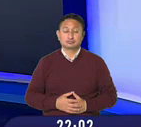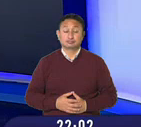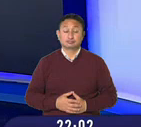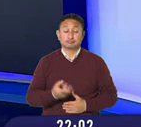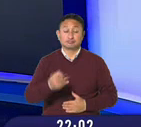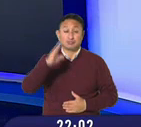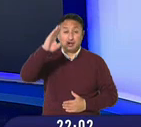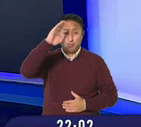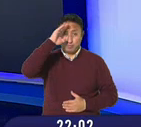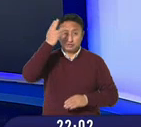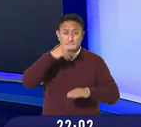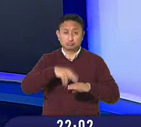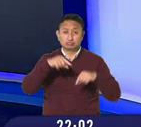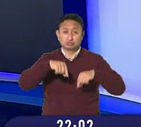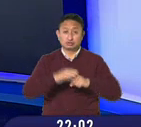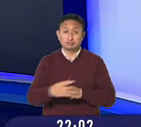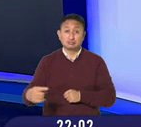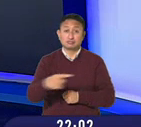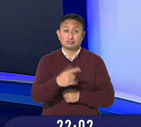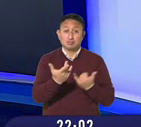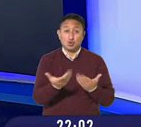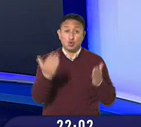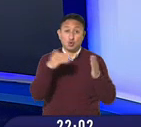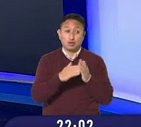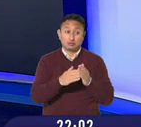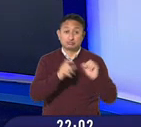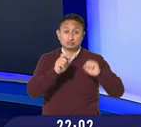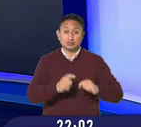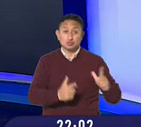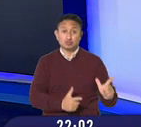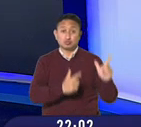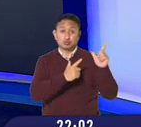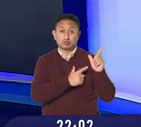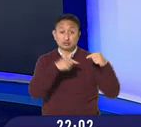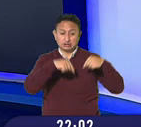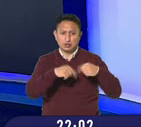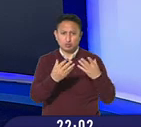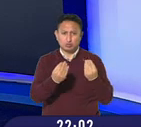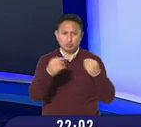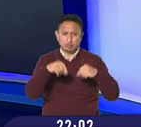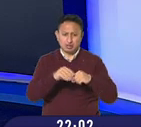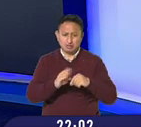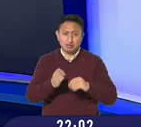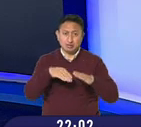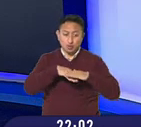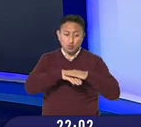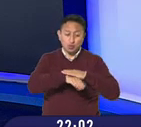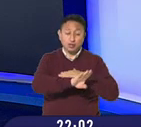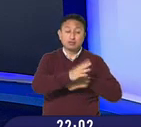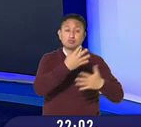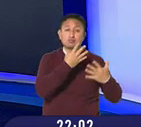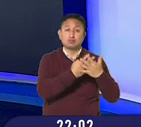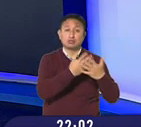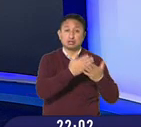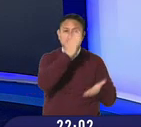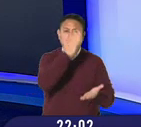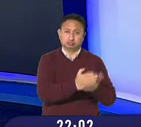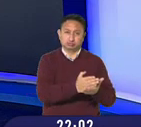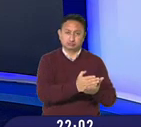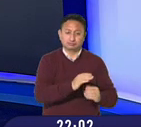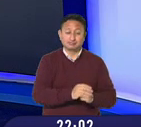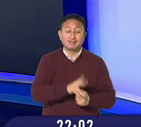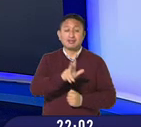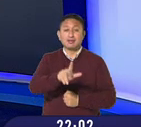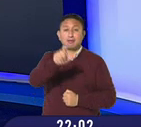La Policía Nacional impidió un nuevo intento de ingreso de armas de fuego y municiones en la penitenciaría del Litoral.